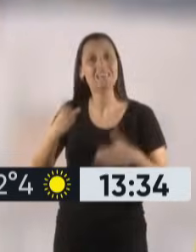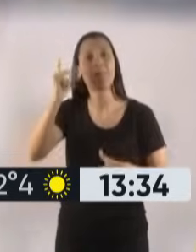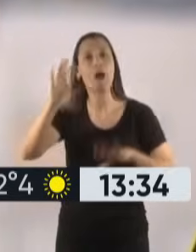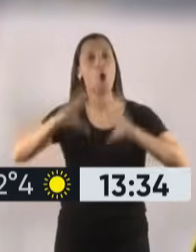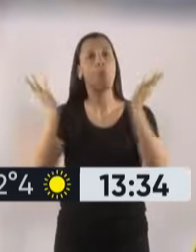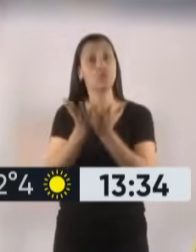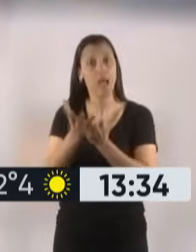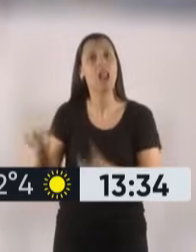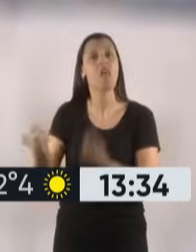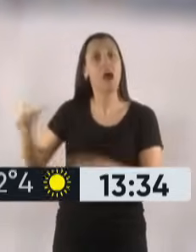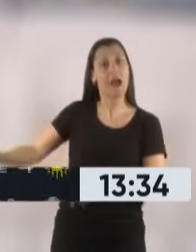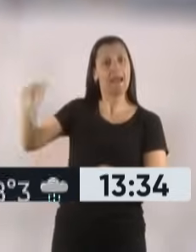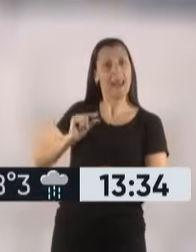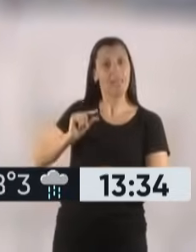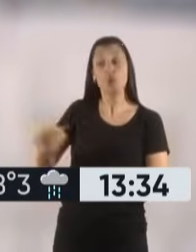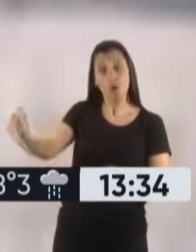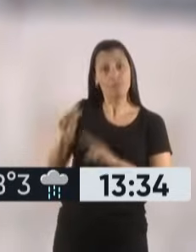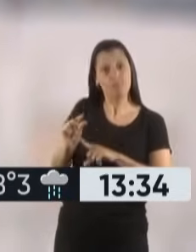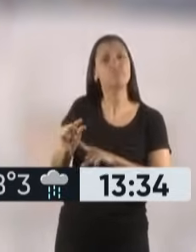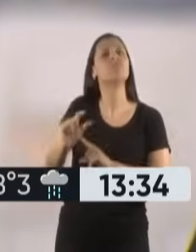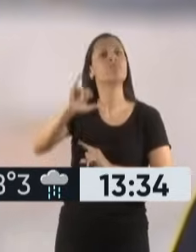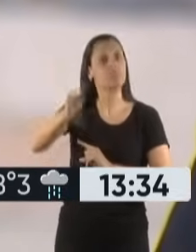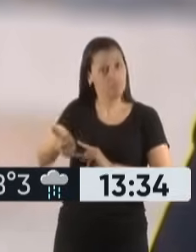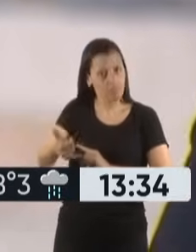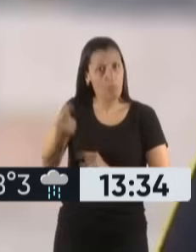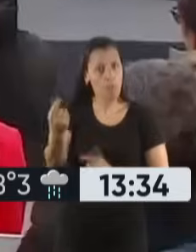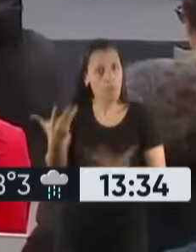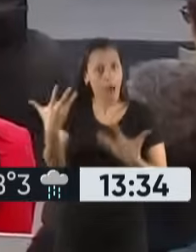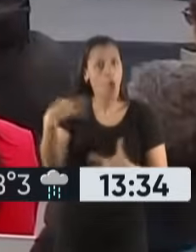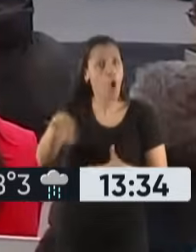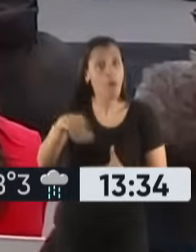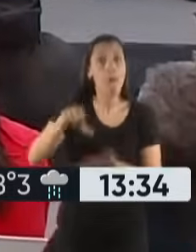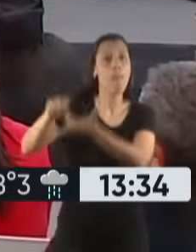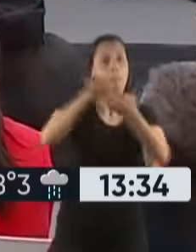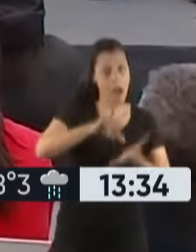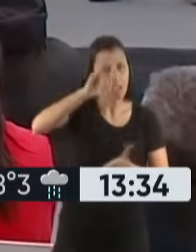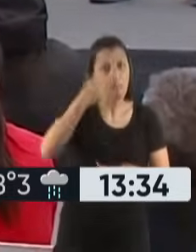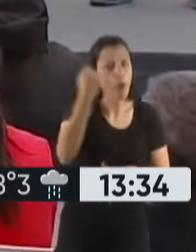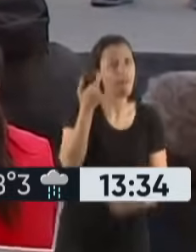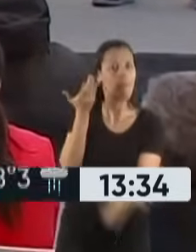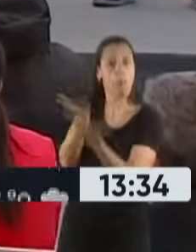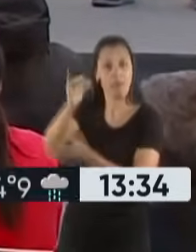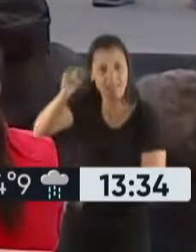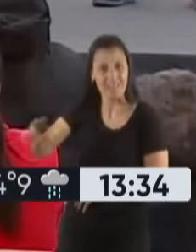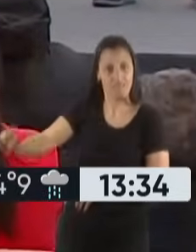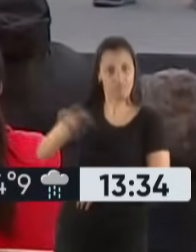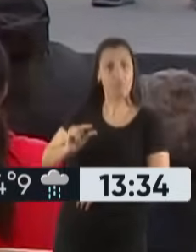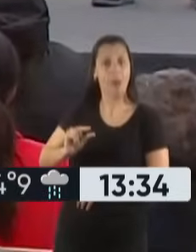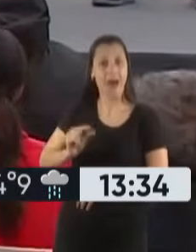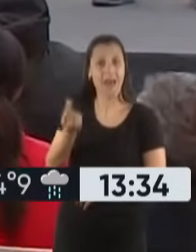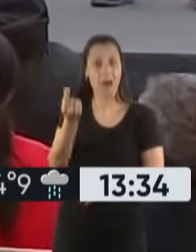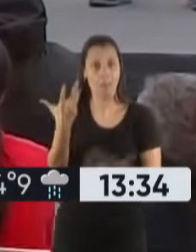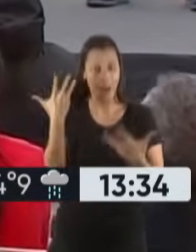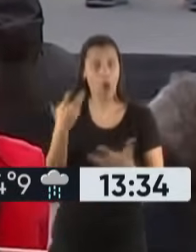los créditos que sí tienen que tomar los países. Estas son las deudas